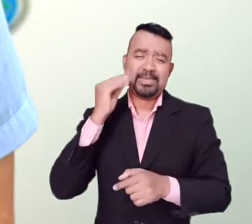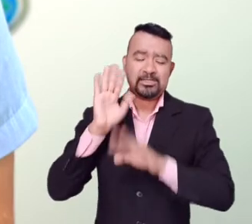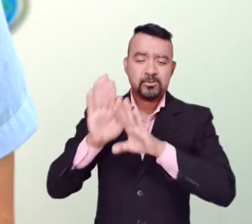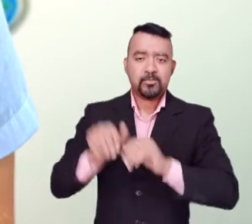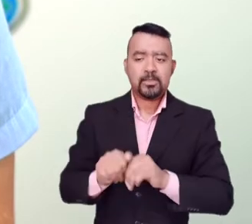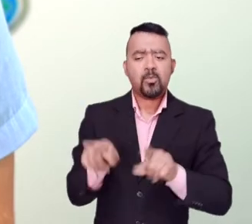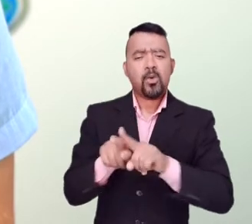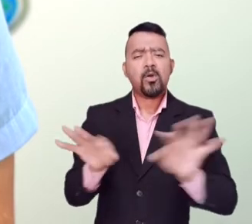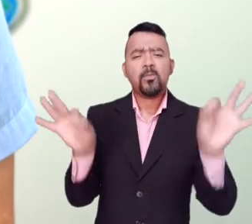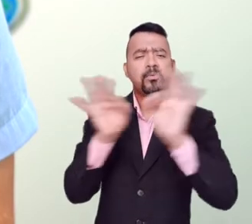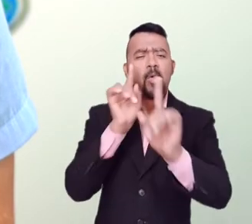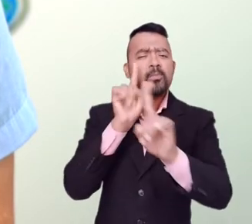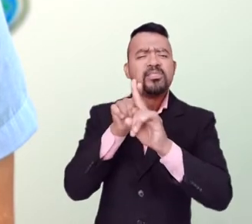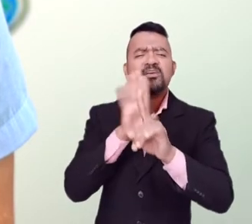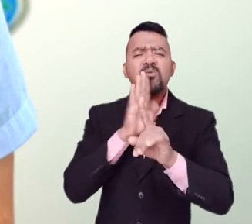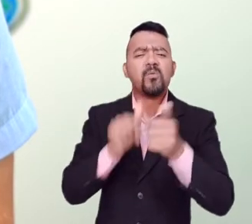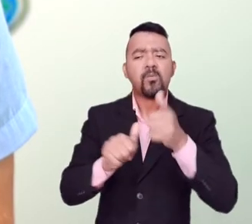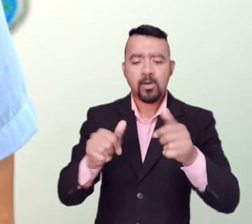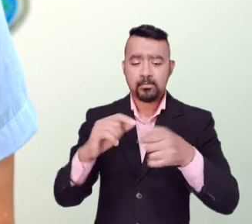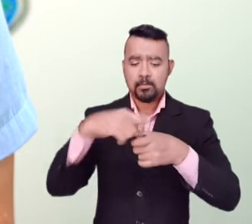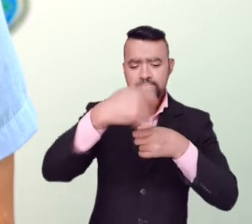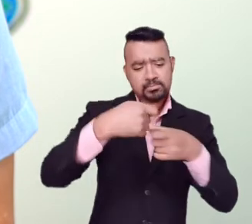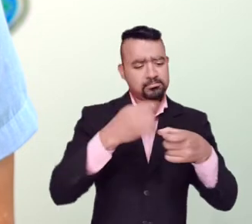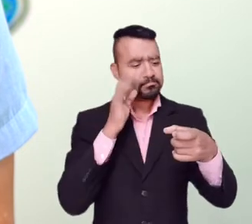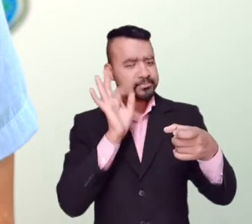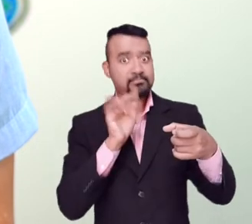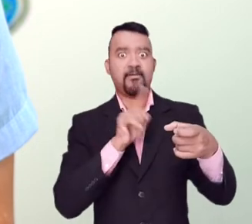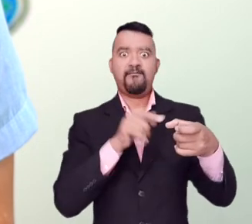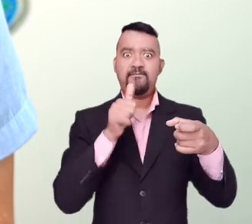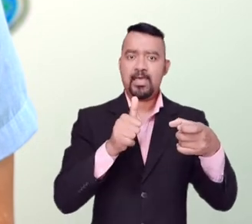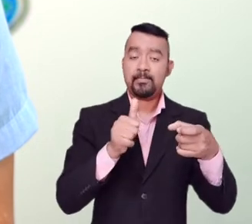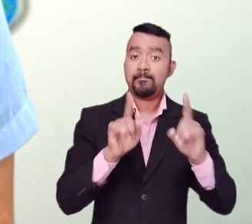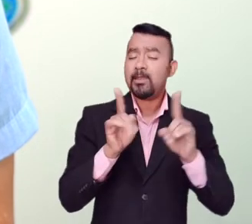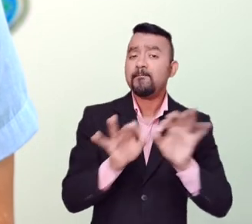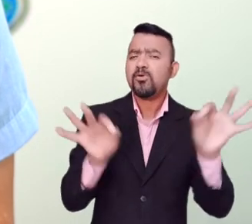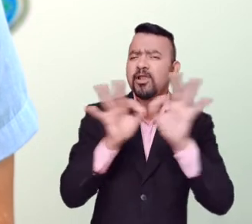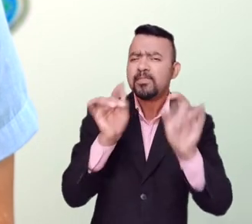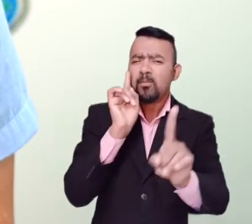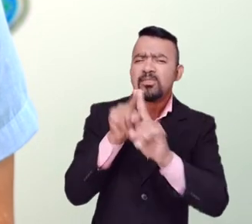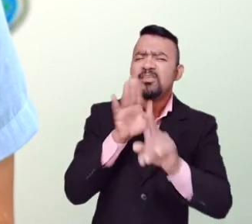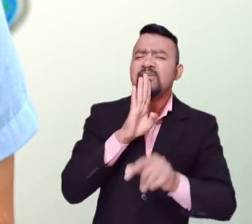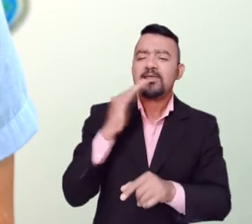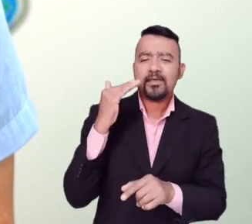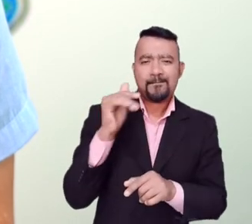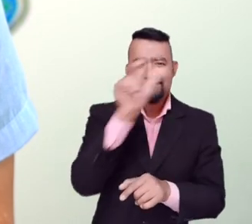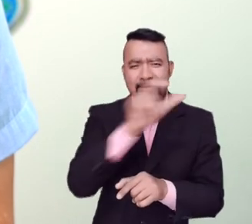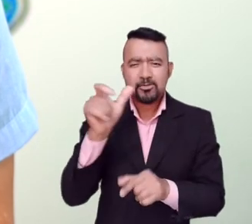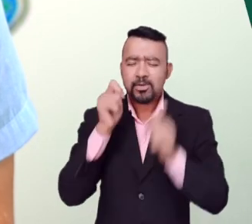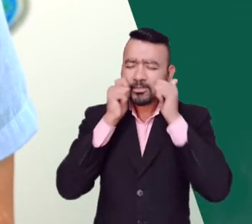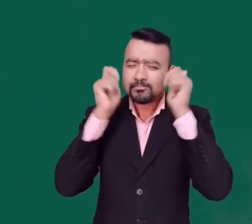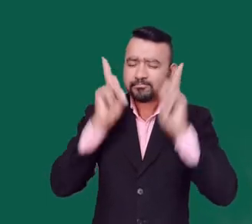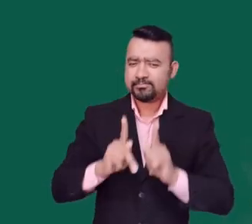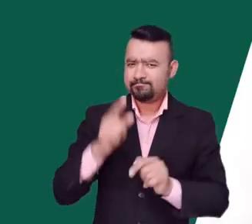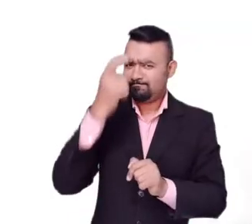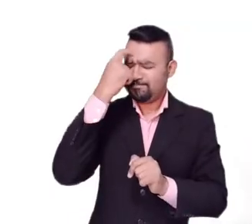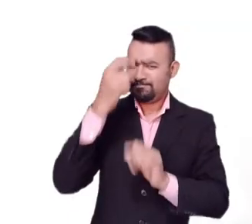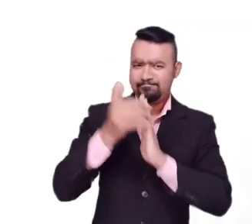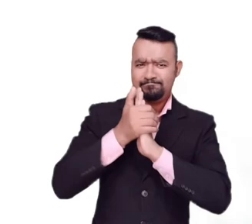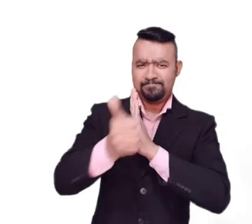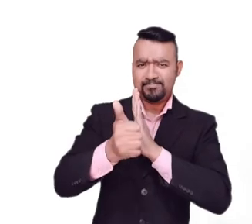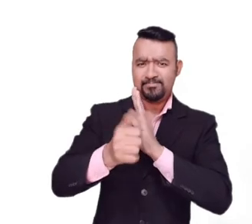se caracteriza principalmente por su calidad de la fruta, su alta productividad, pero especialmente por su talento humano.